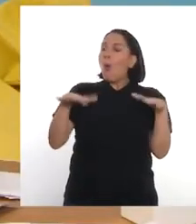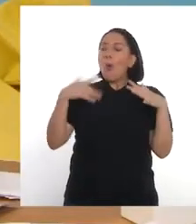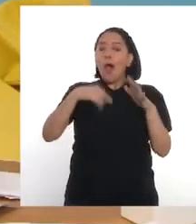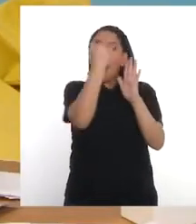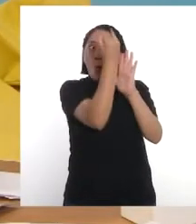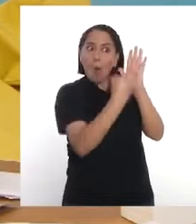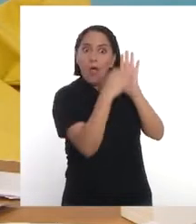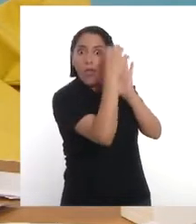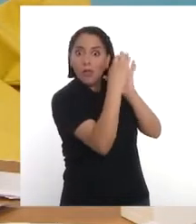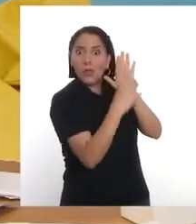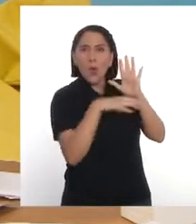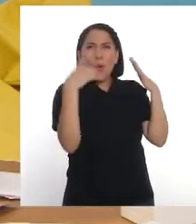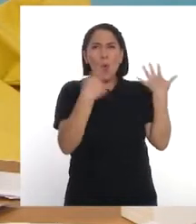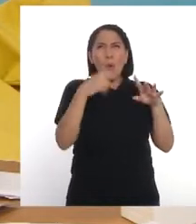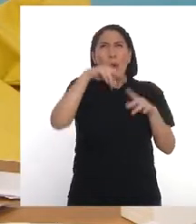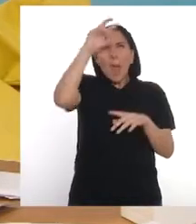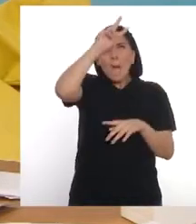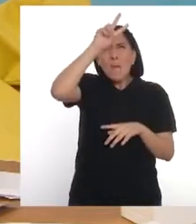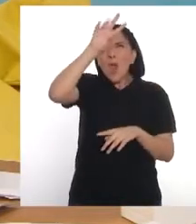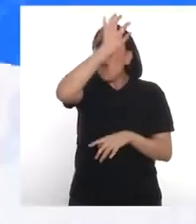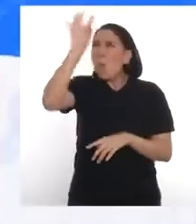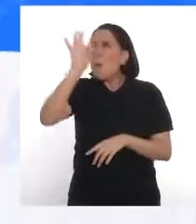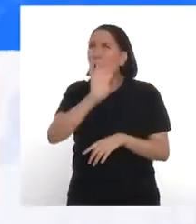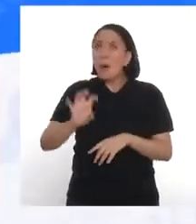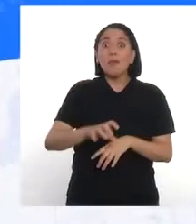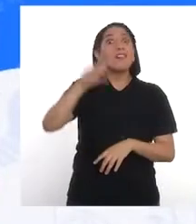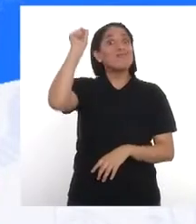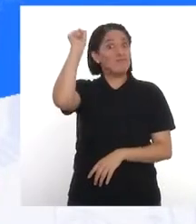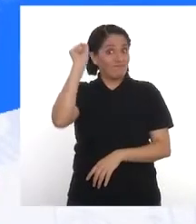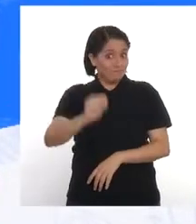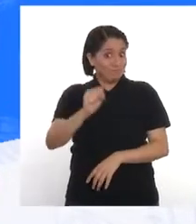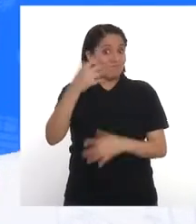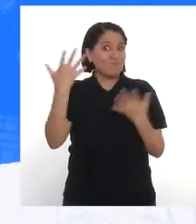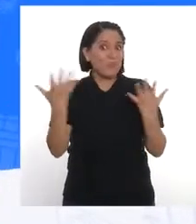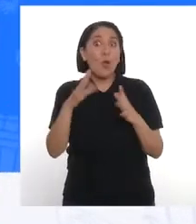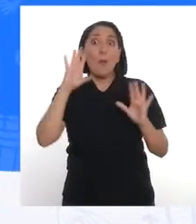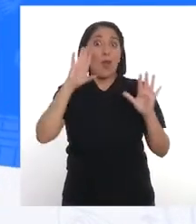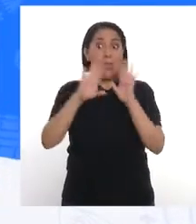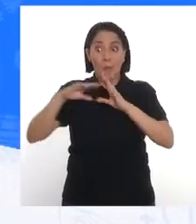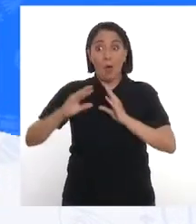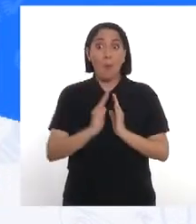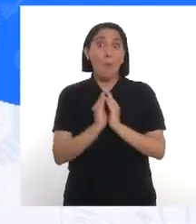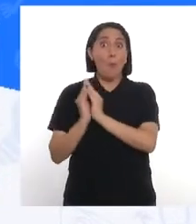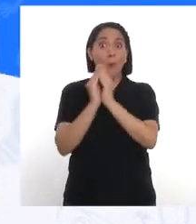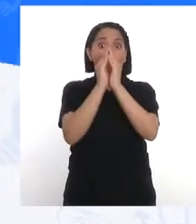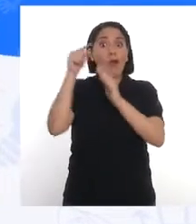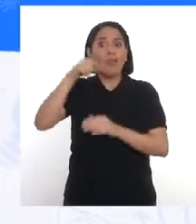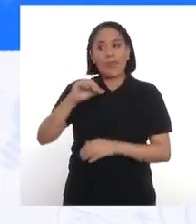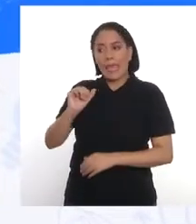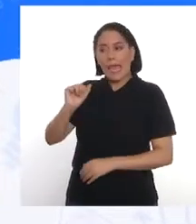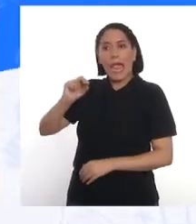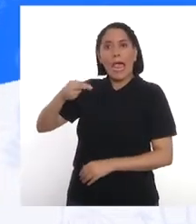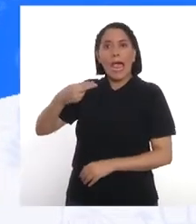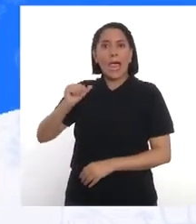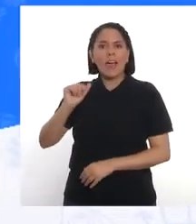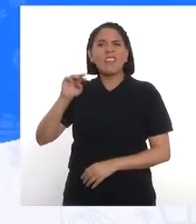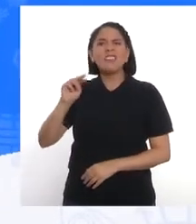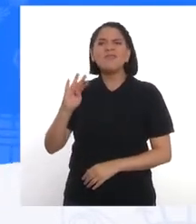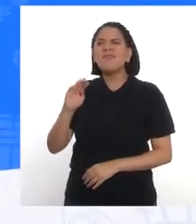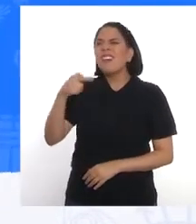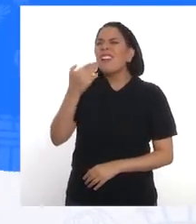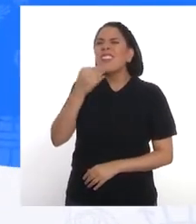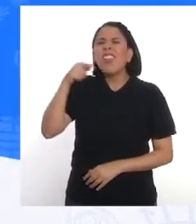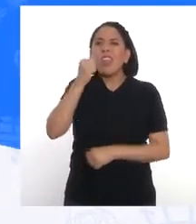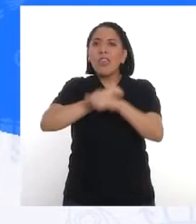se encuentra en todas partes del Perú. Así es. Como en Pucallpa, donde existe Ahab, hijo del